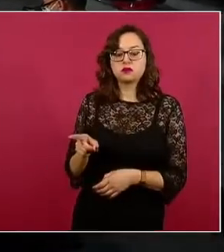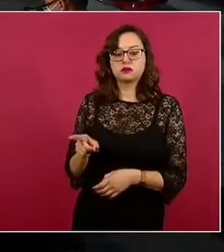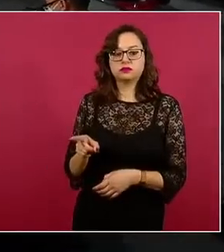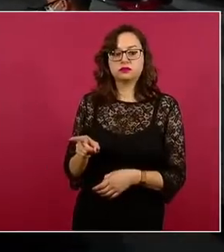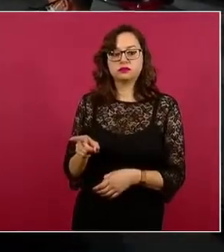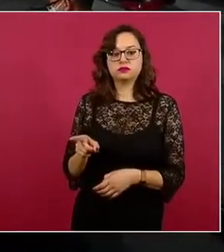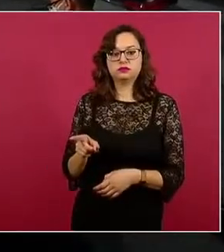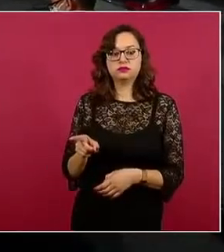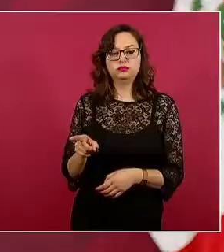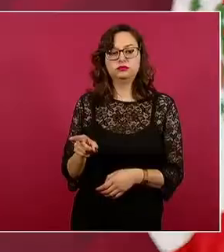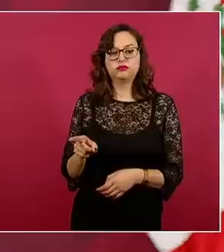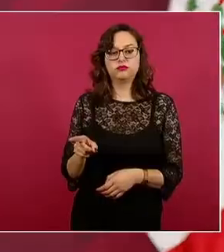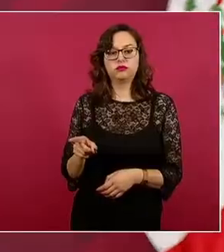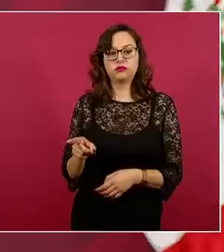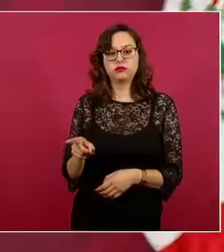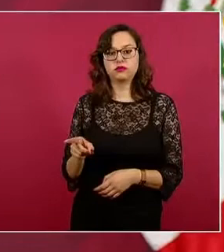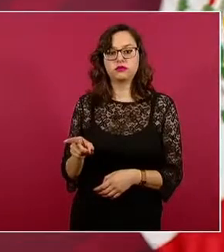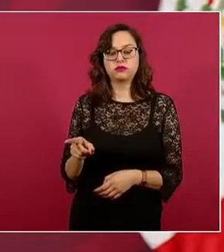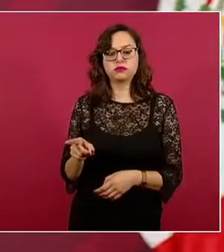con